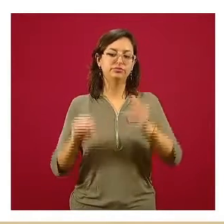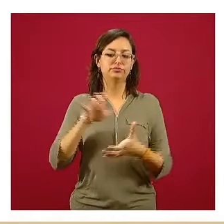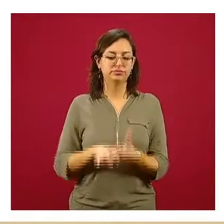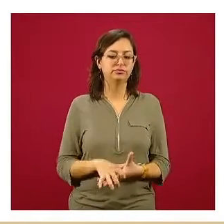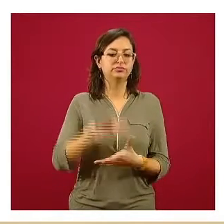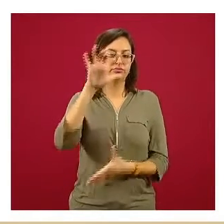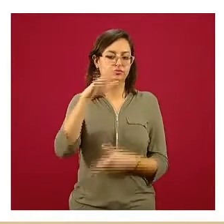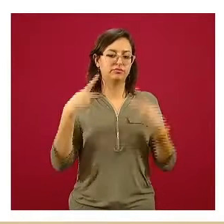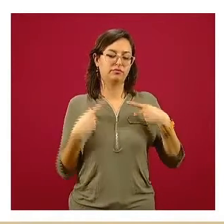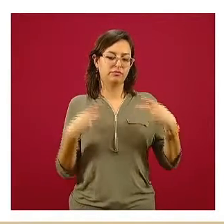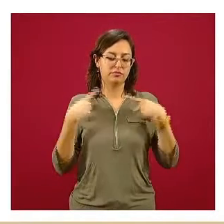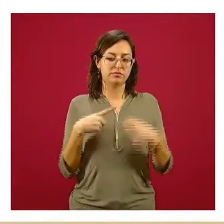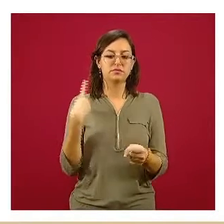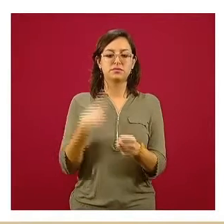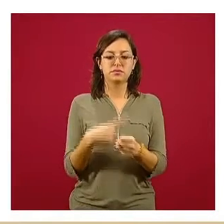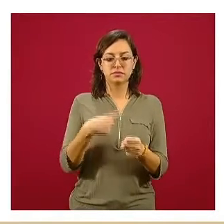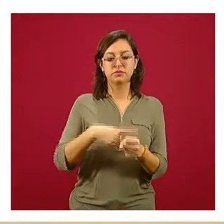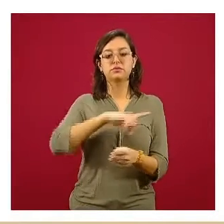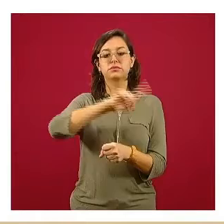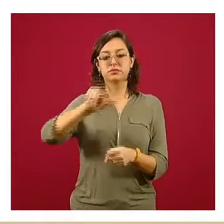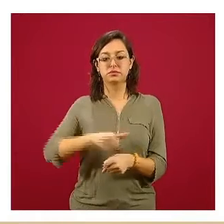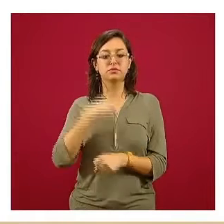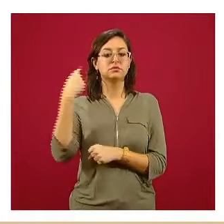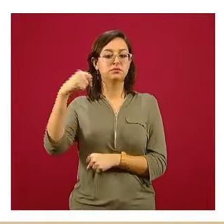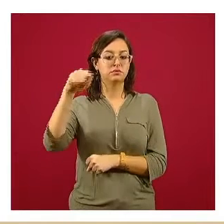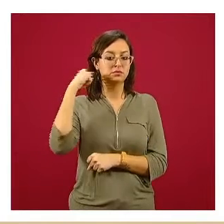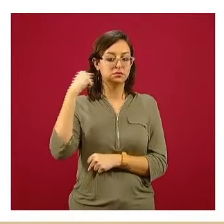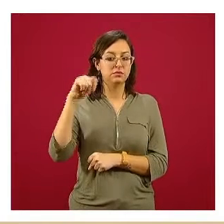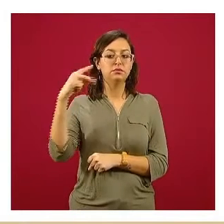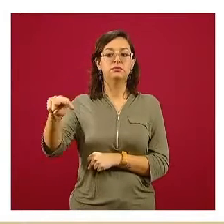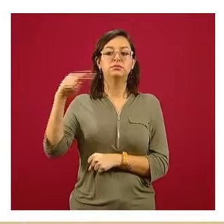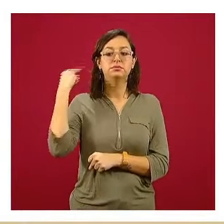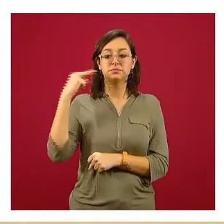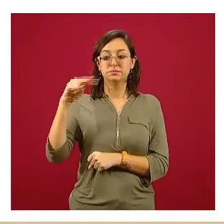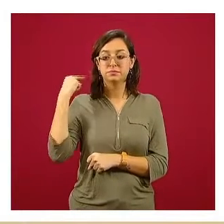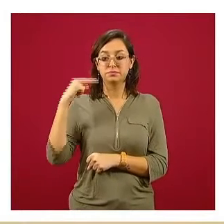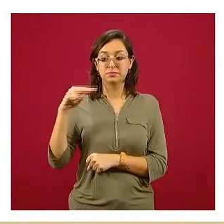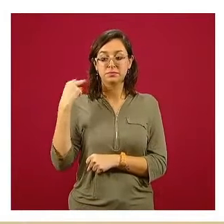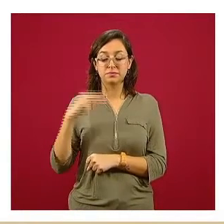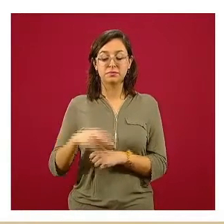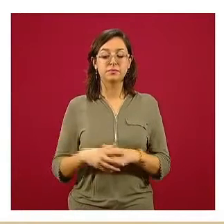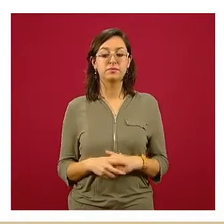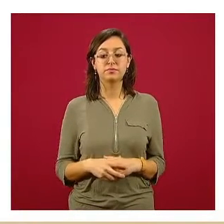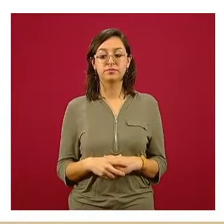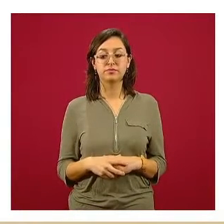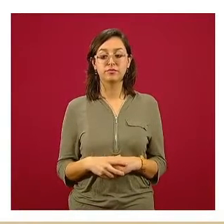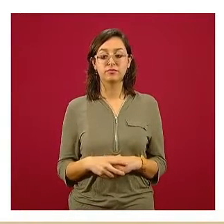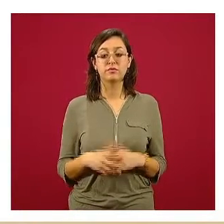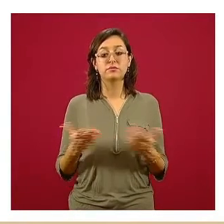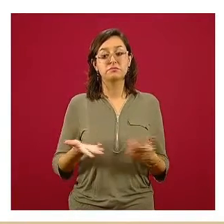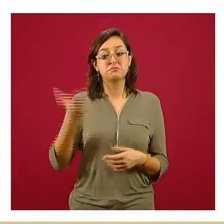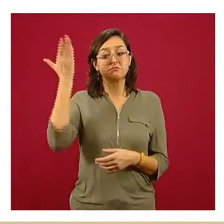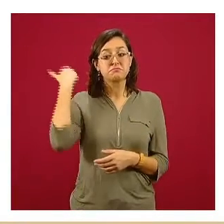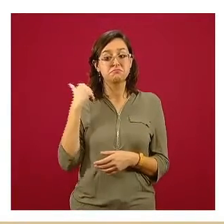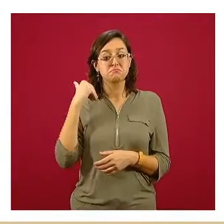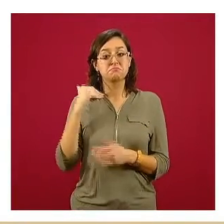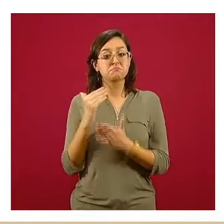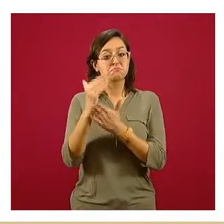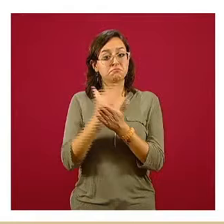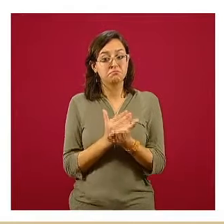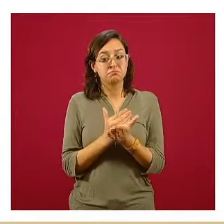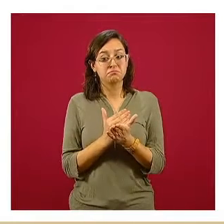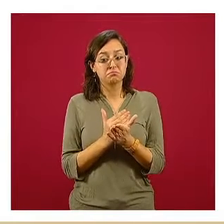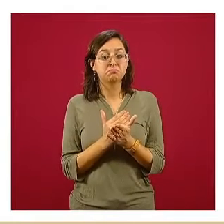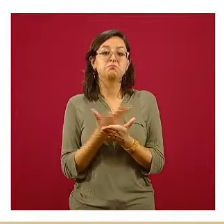actividad de la epidemia, seguidos de Tabasco y Veracruz, que se encontraba en posiciones más abajo, está